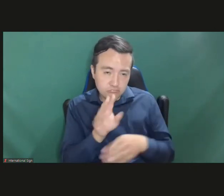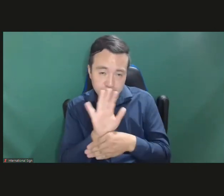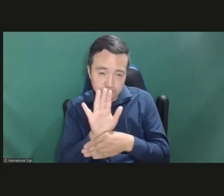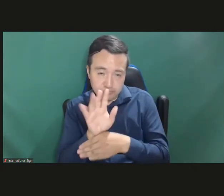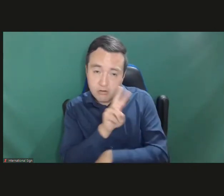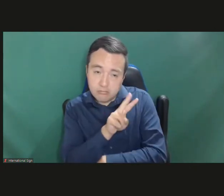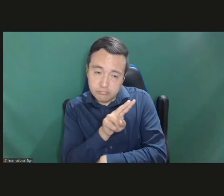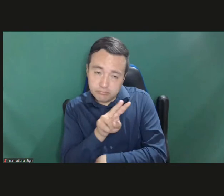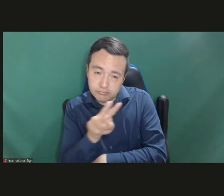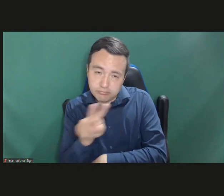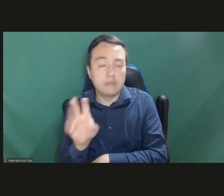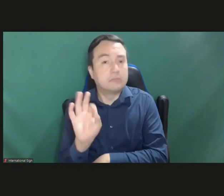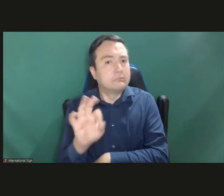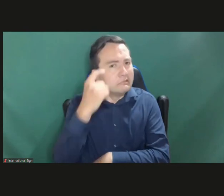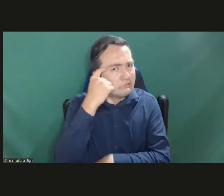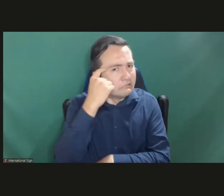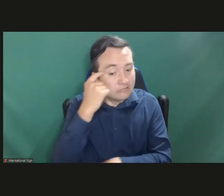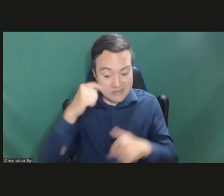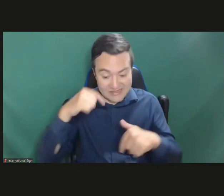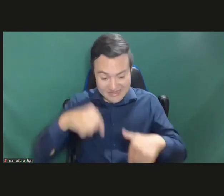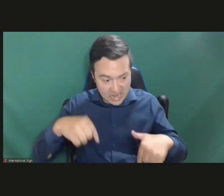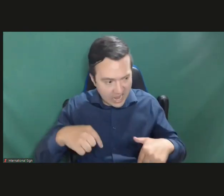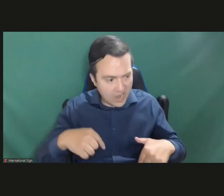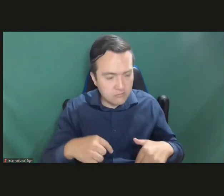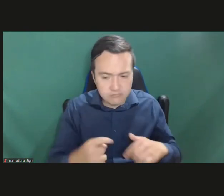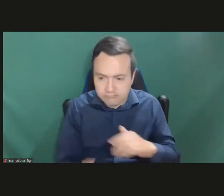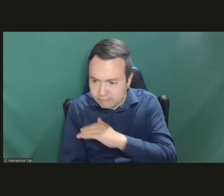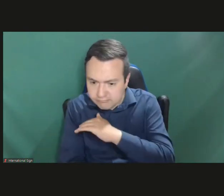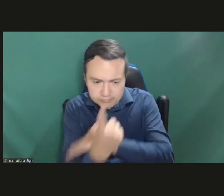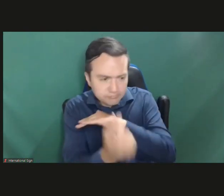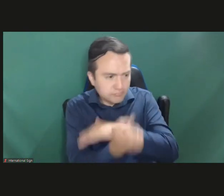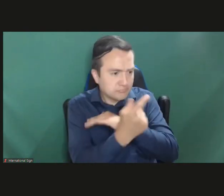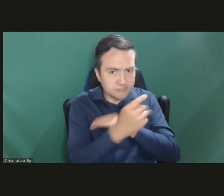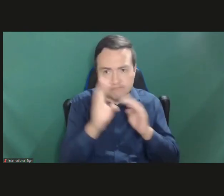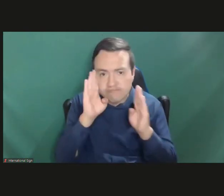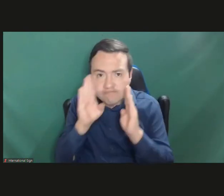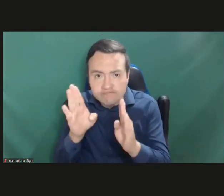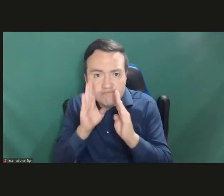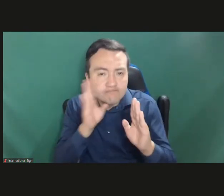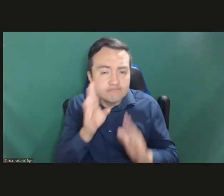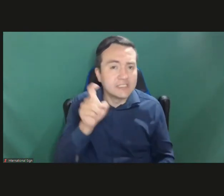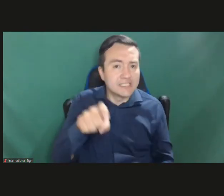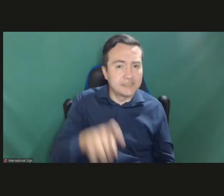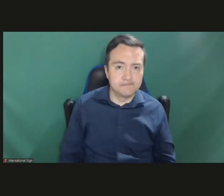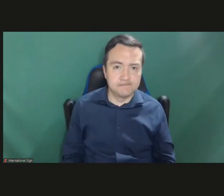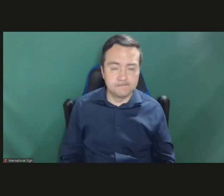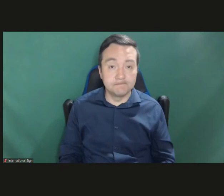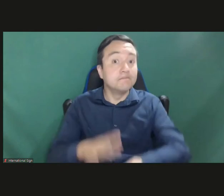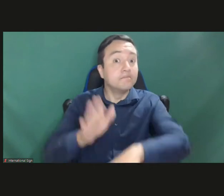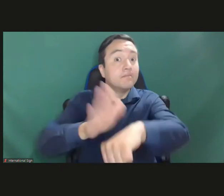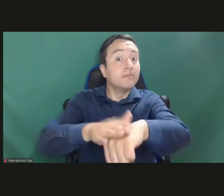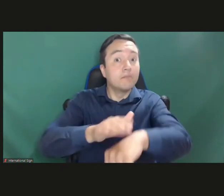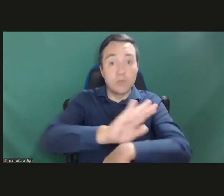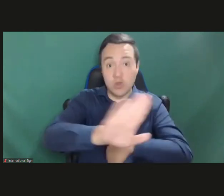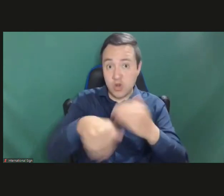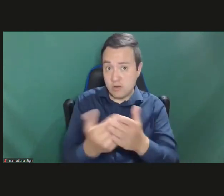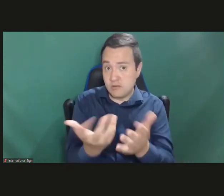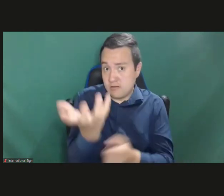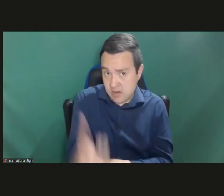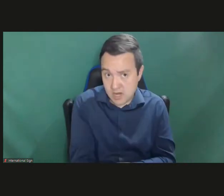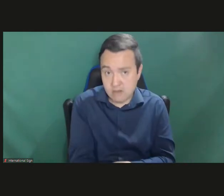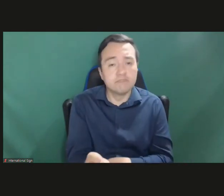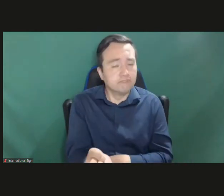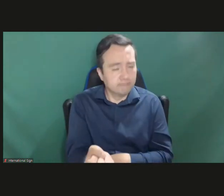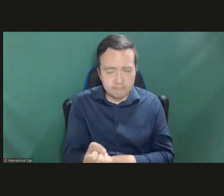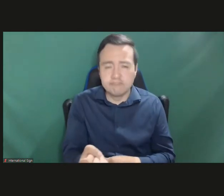éxitos desafíos a los que nos enfrentamos la región quisiera recordarle a todos que estén en webinar si están interpretando simultáneamente al